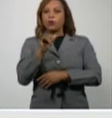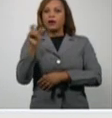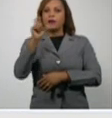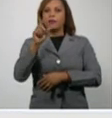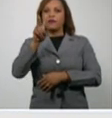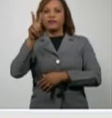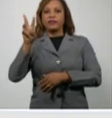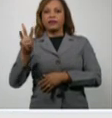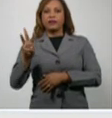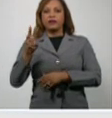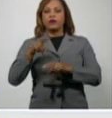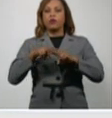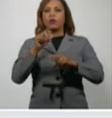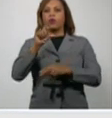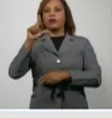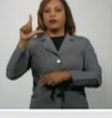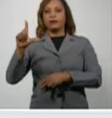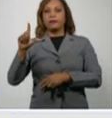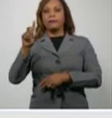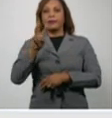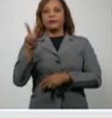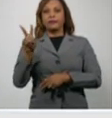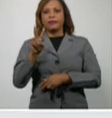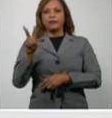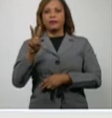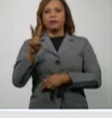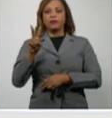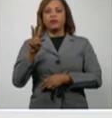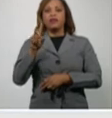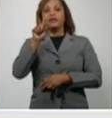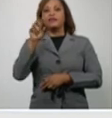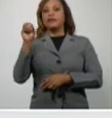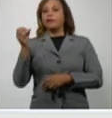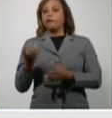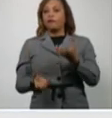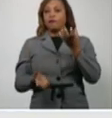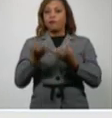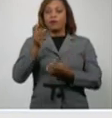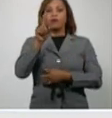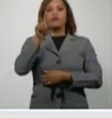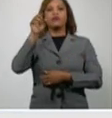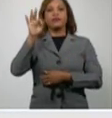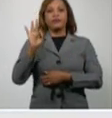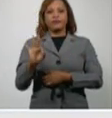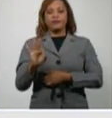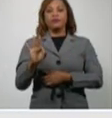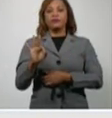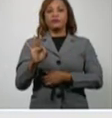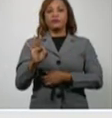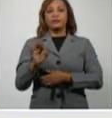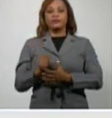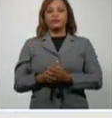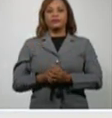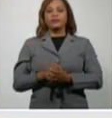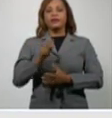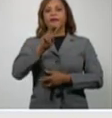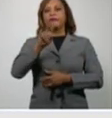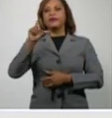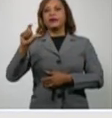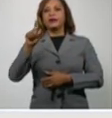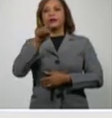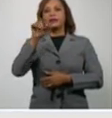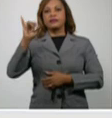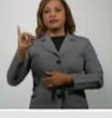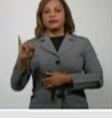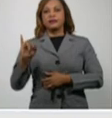Holguín 22. Cienfuegos con un número que para Cienfuegos es alto, 18. Villa Clara